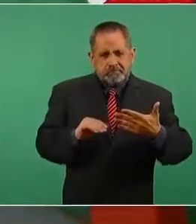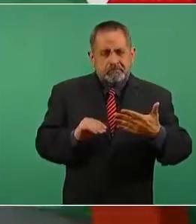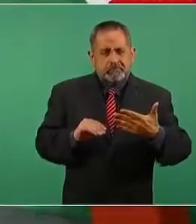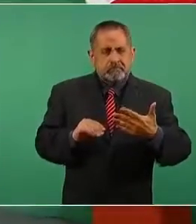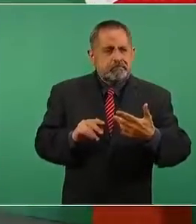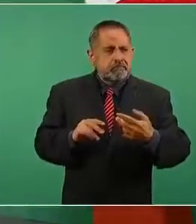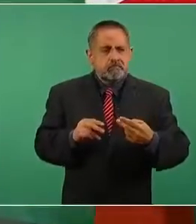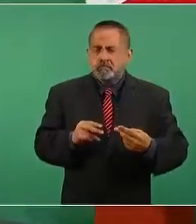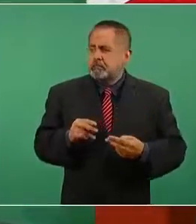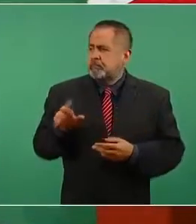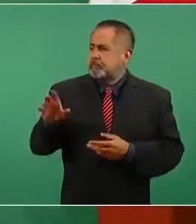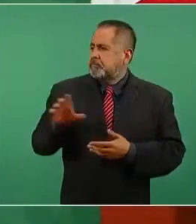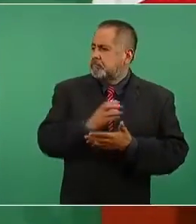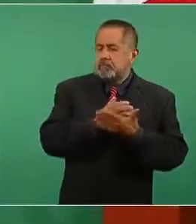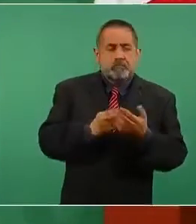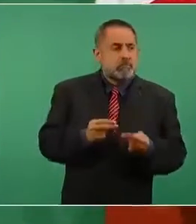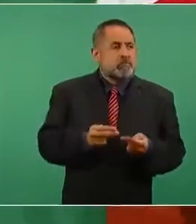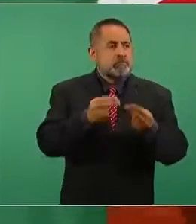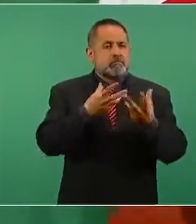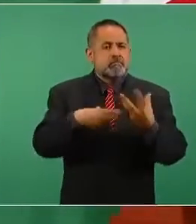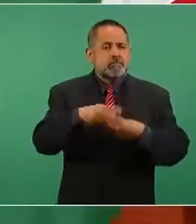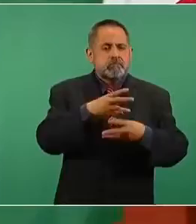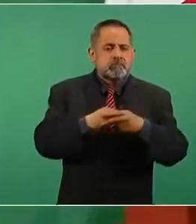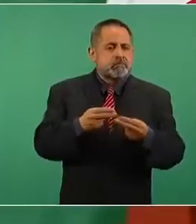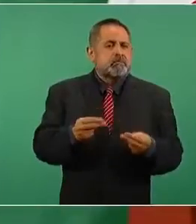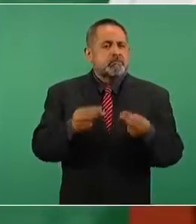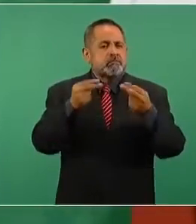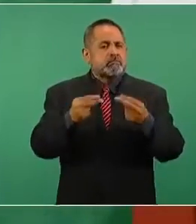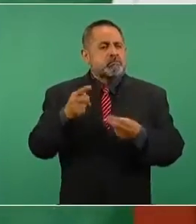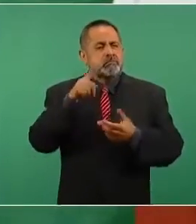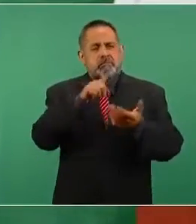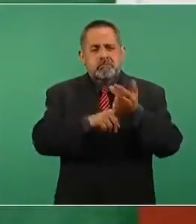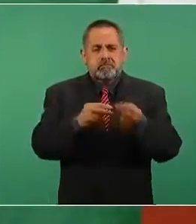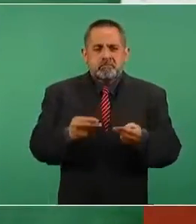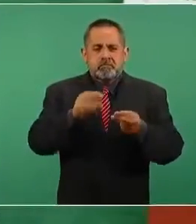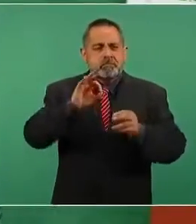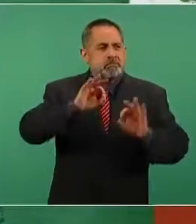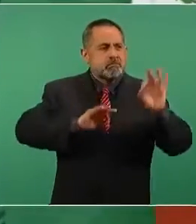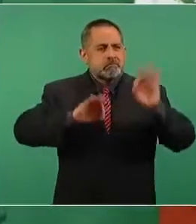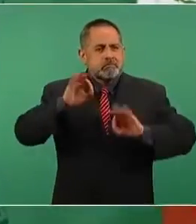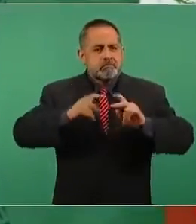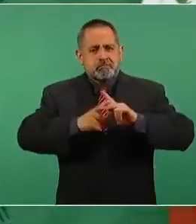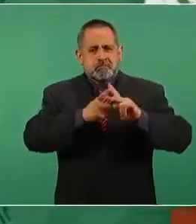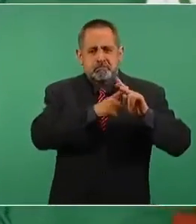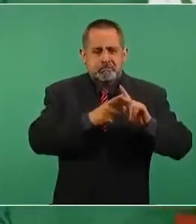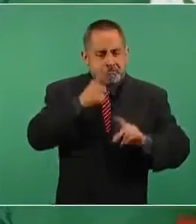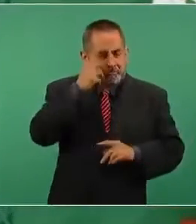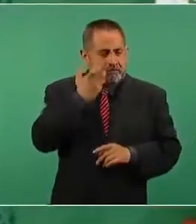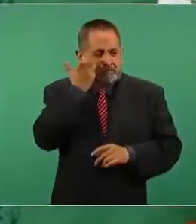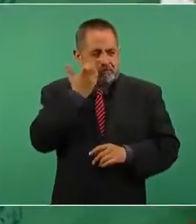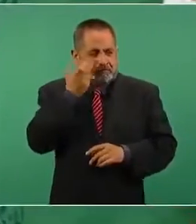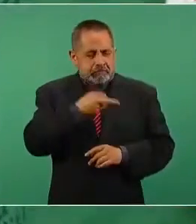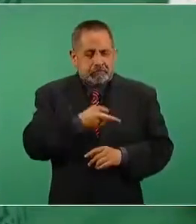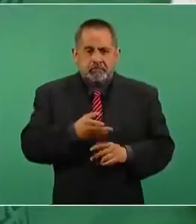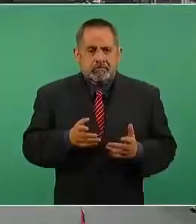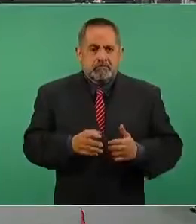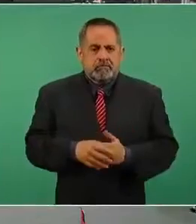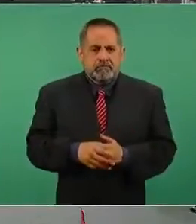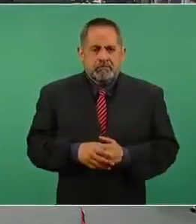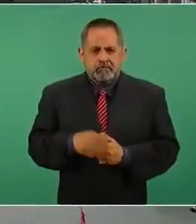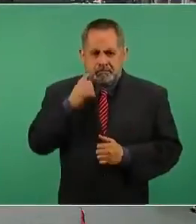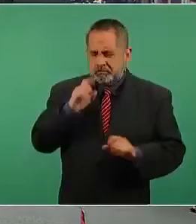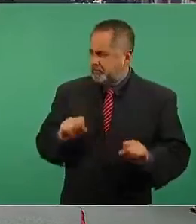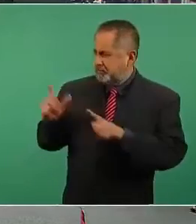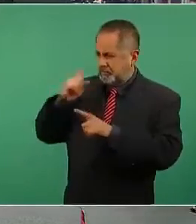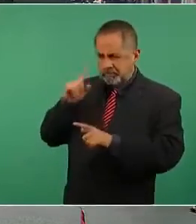mundo financiero, al mercado financiero, a la especulación. ¿No podrías poner